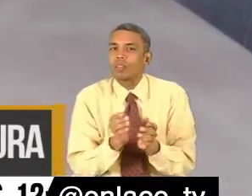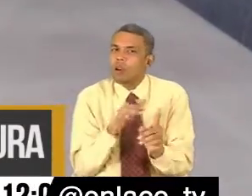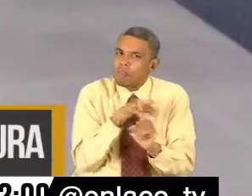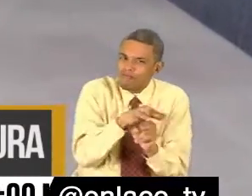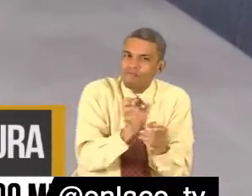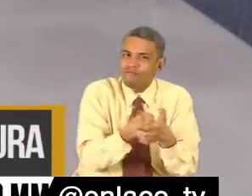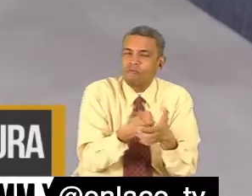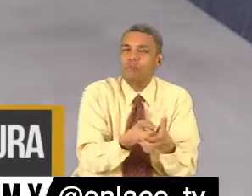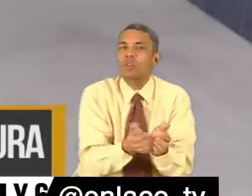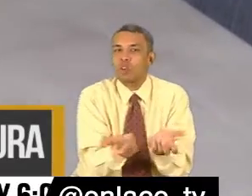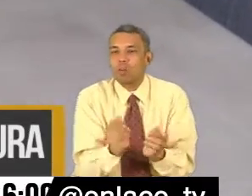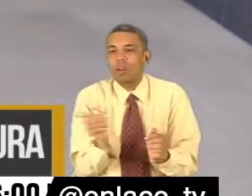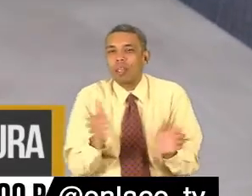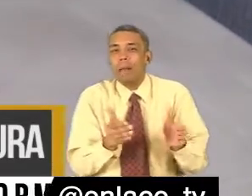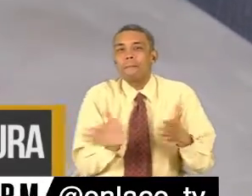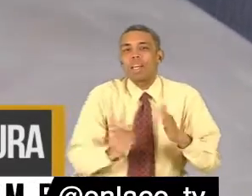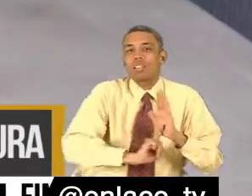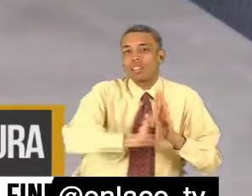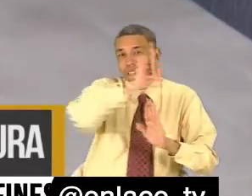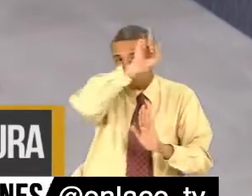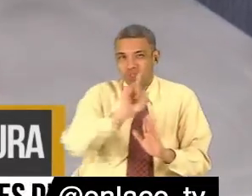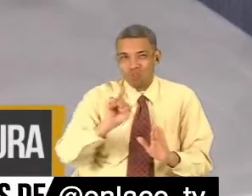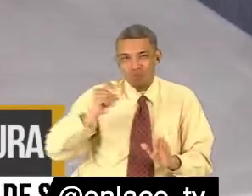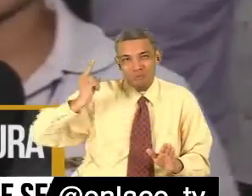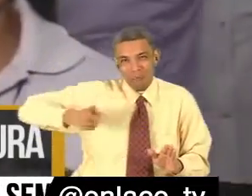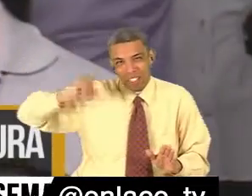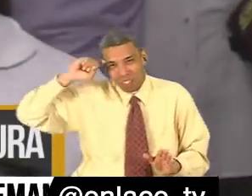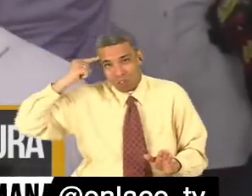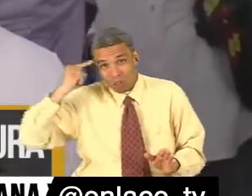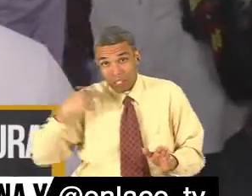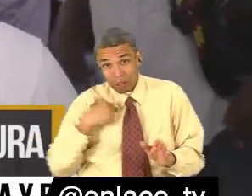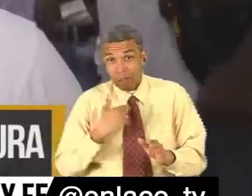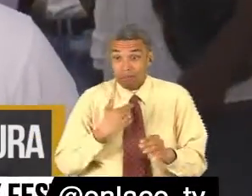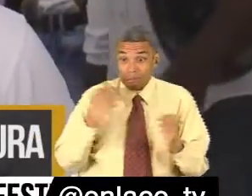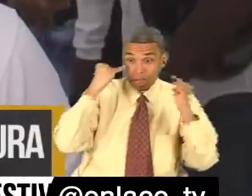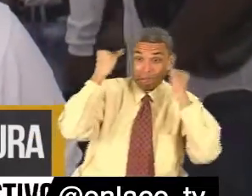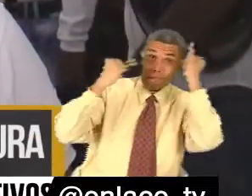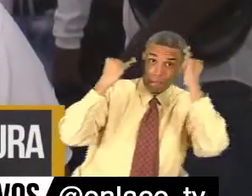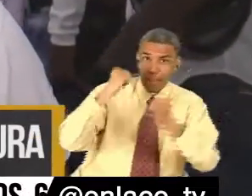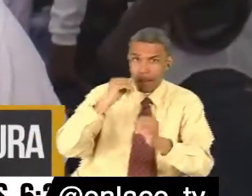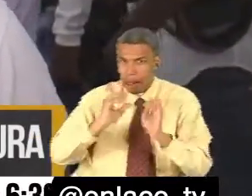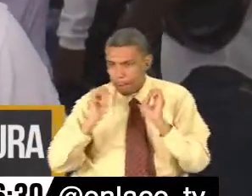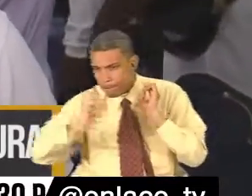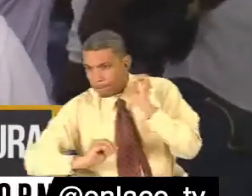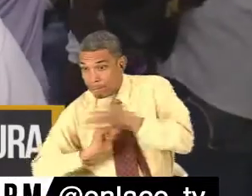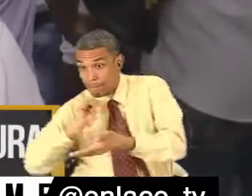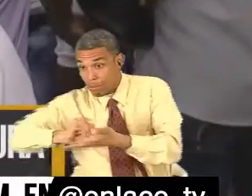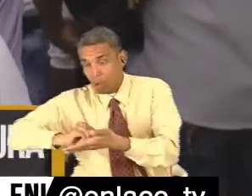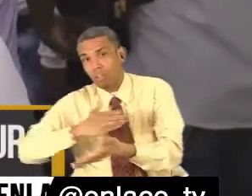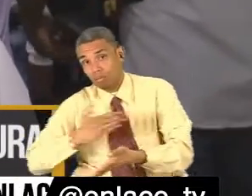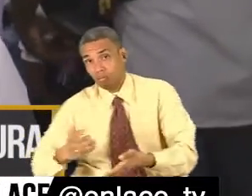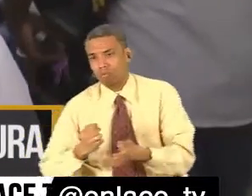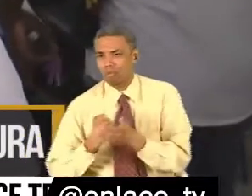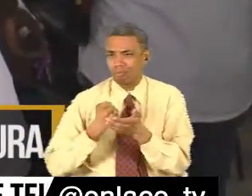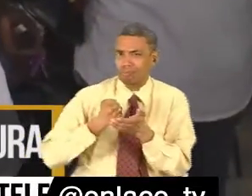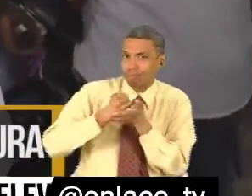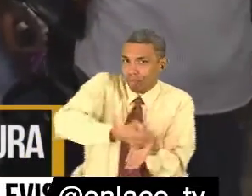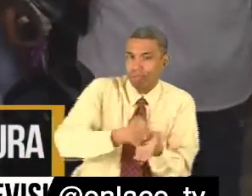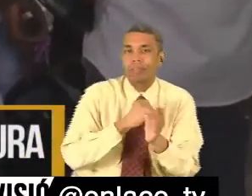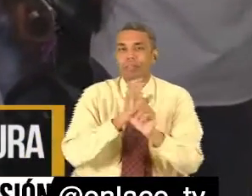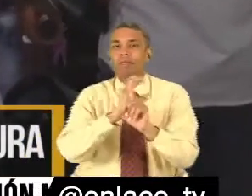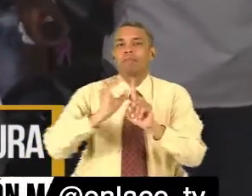con el componente cultural. Y es que durante esta jornada electoral algunos representantes estuvieron manifestando algunas inquietudes en